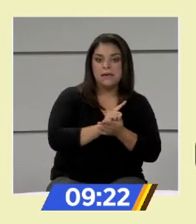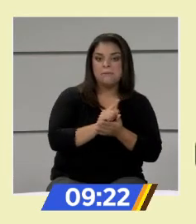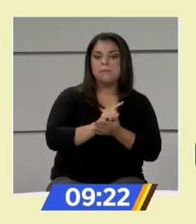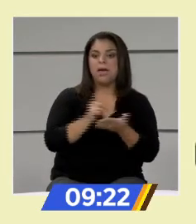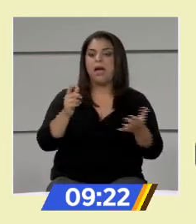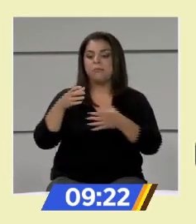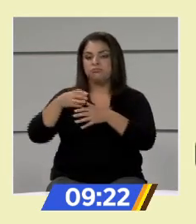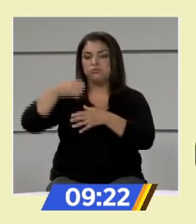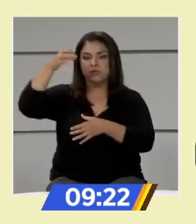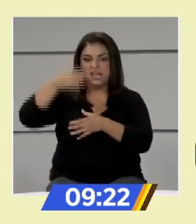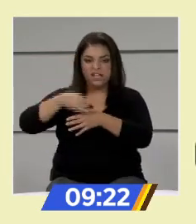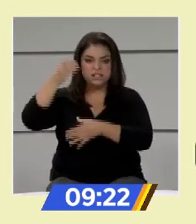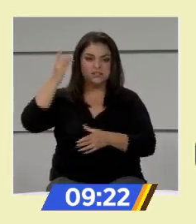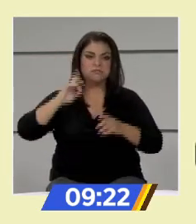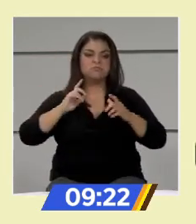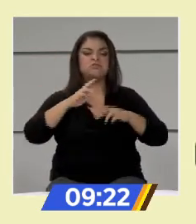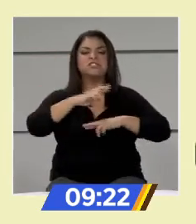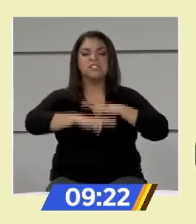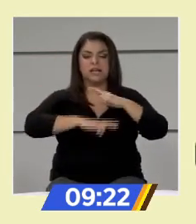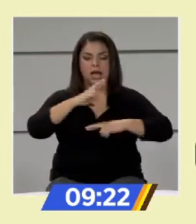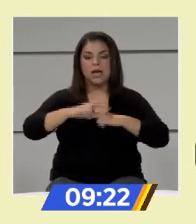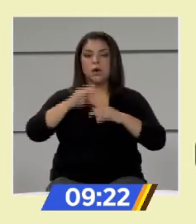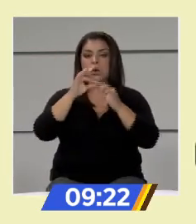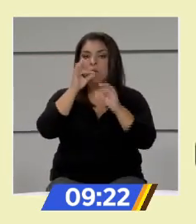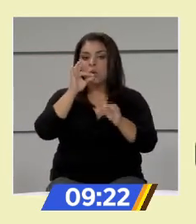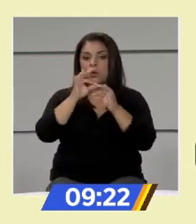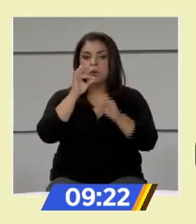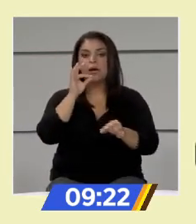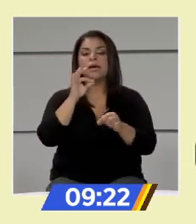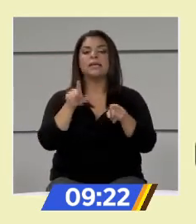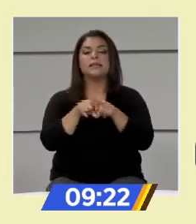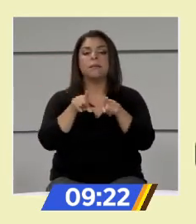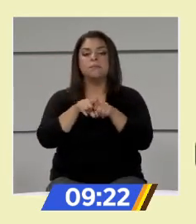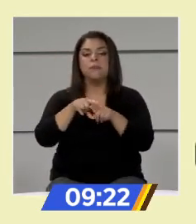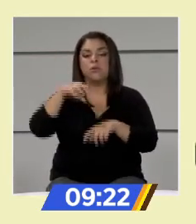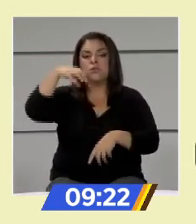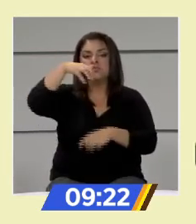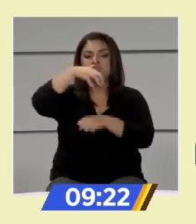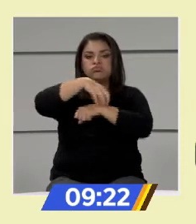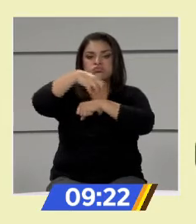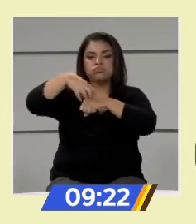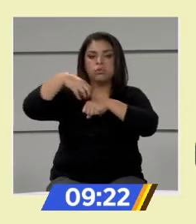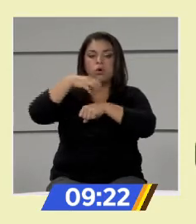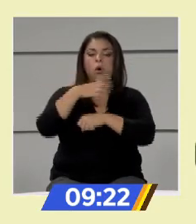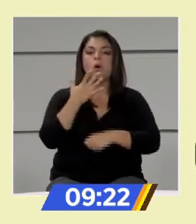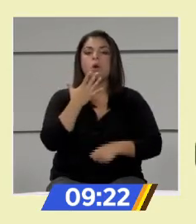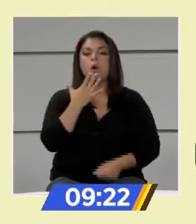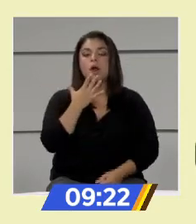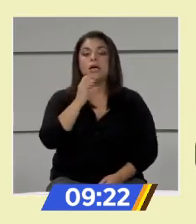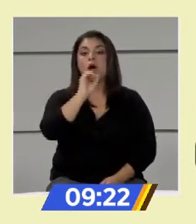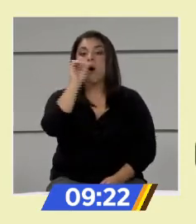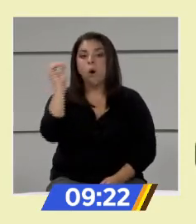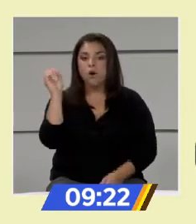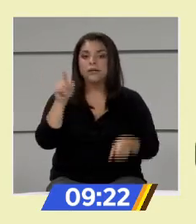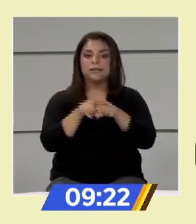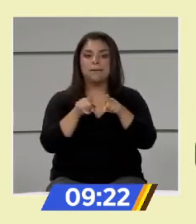botella del yogur, vajillas y pompones de colores, o pueden usar bolitas de